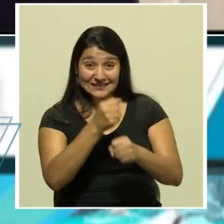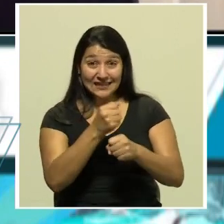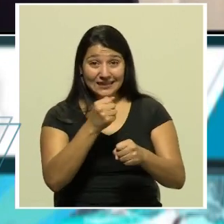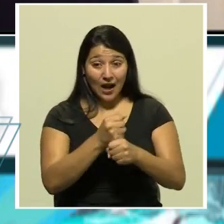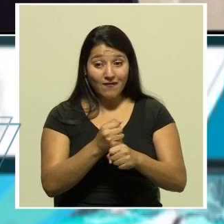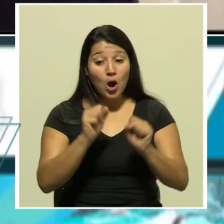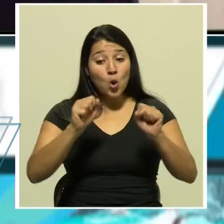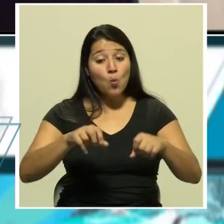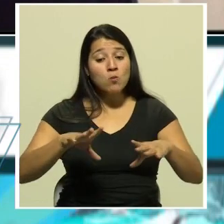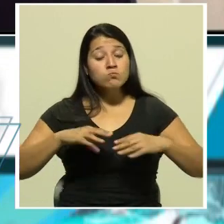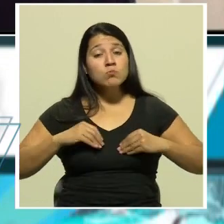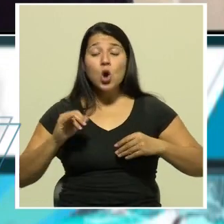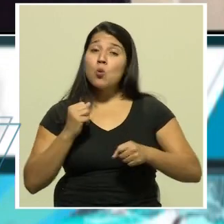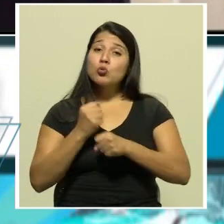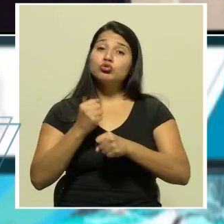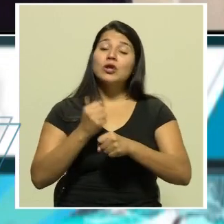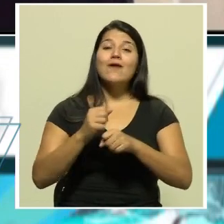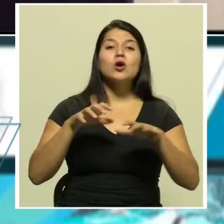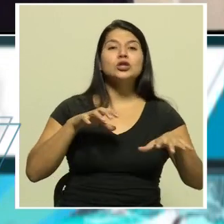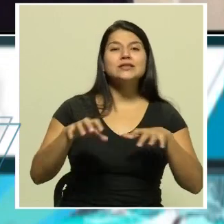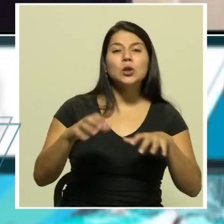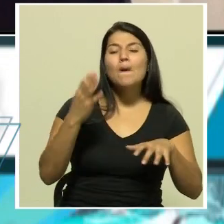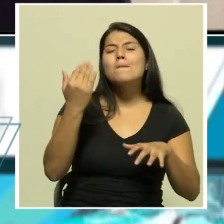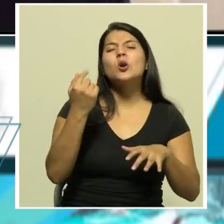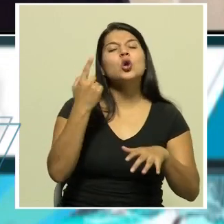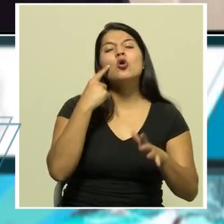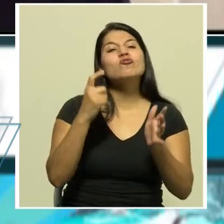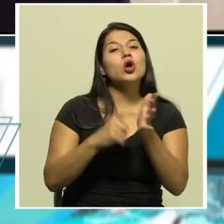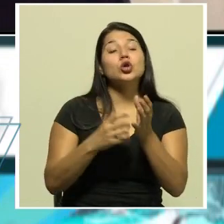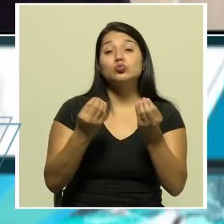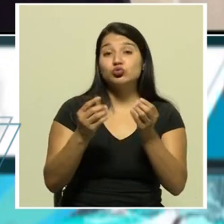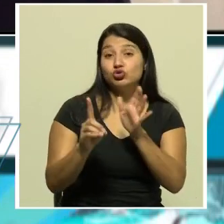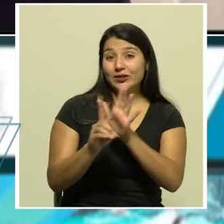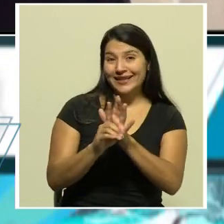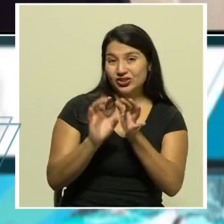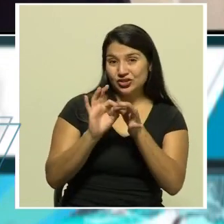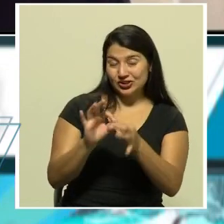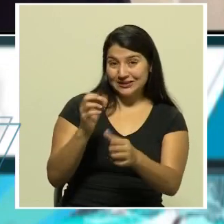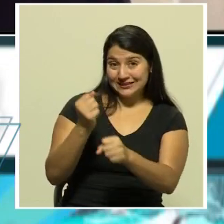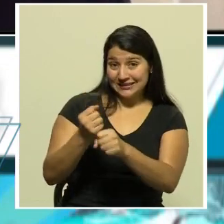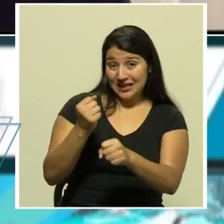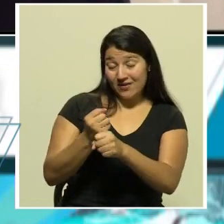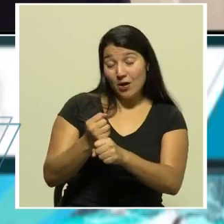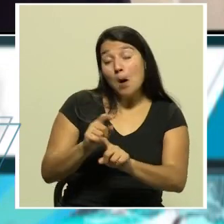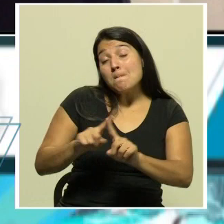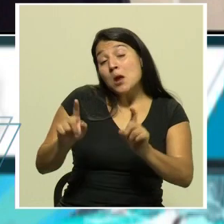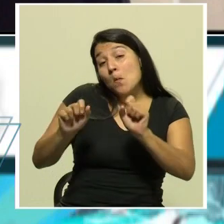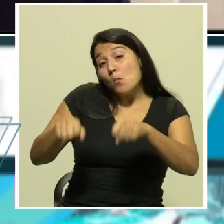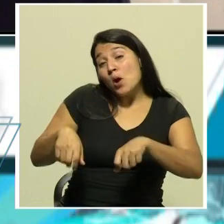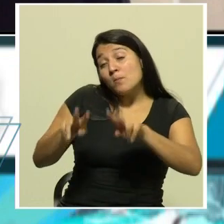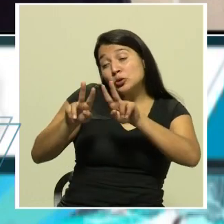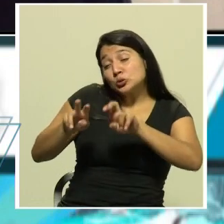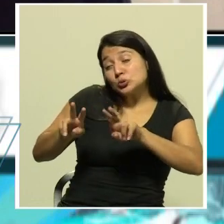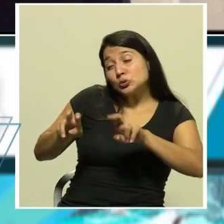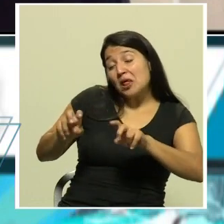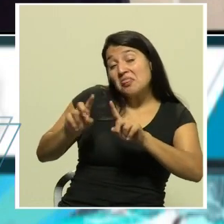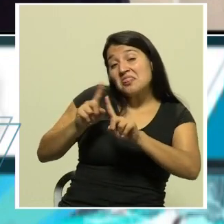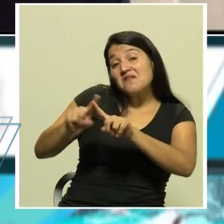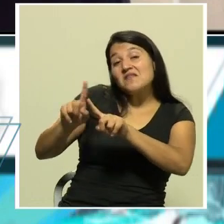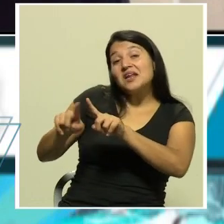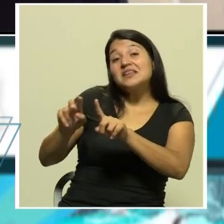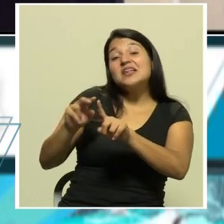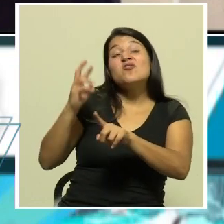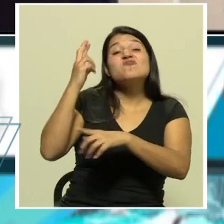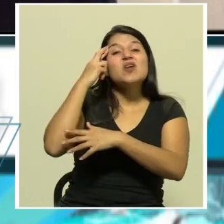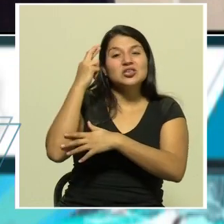como una práctica activa. De manera que, bueno, ahí hay que explorar un conjunto de hipótesis, pero yo me animaría a ir por ahí, por